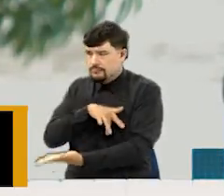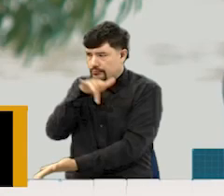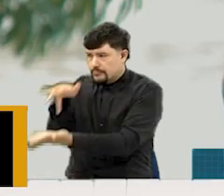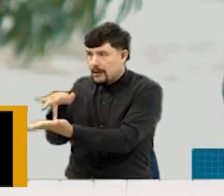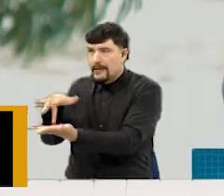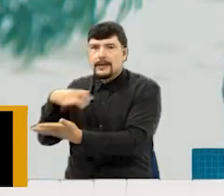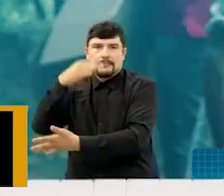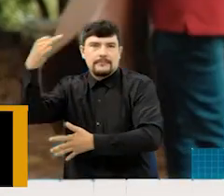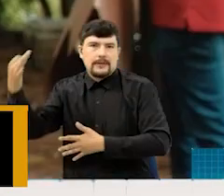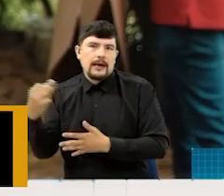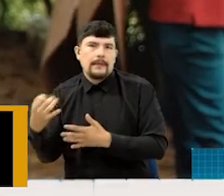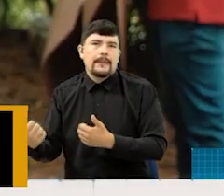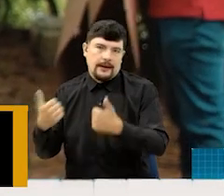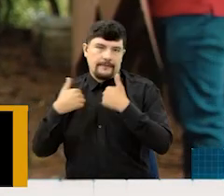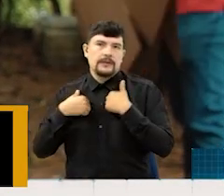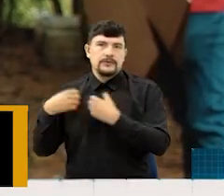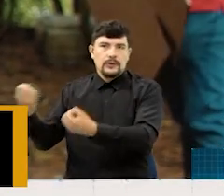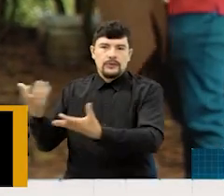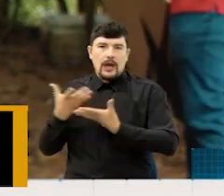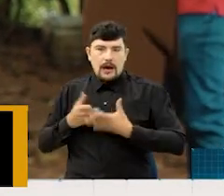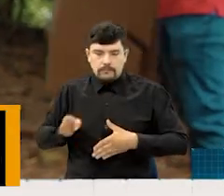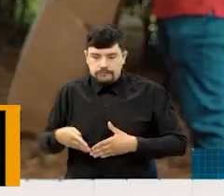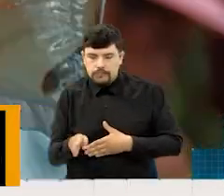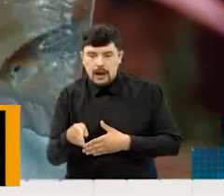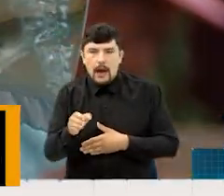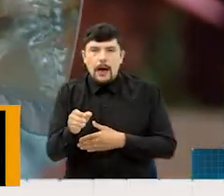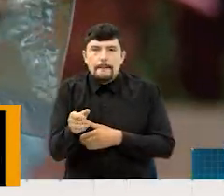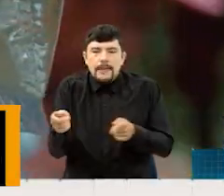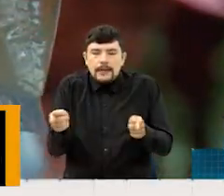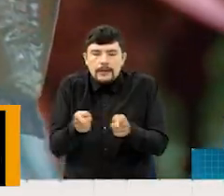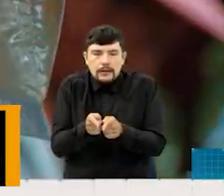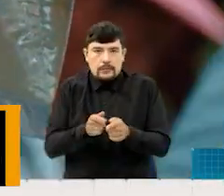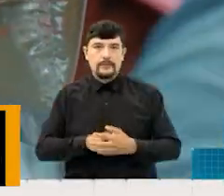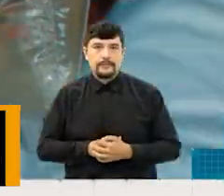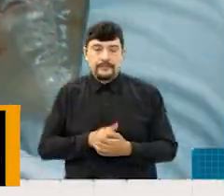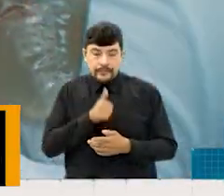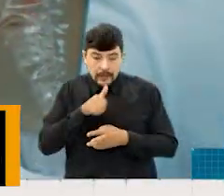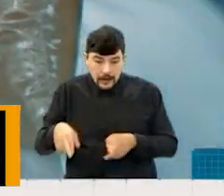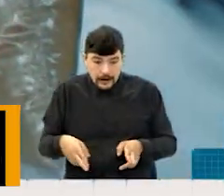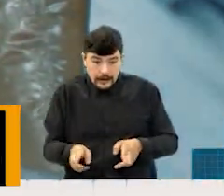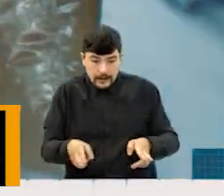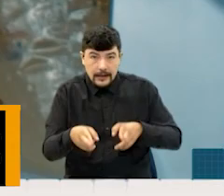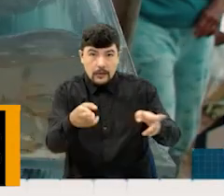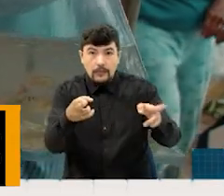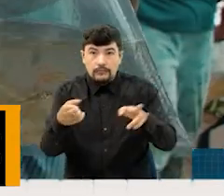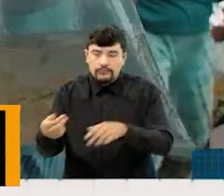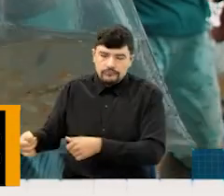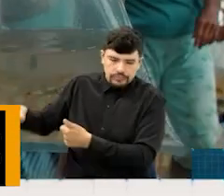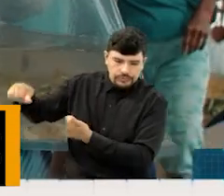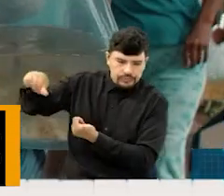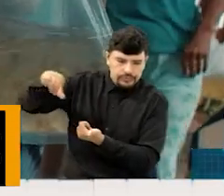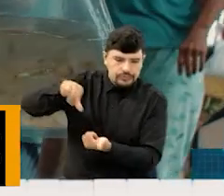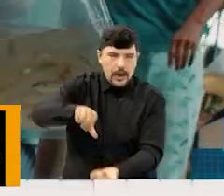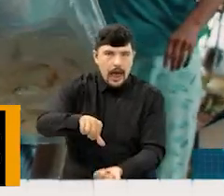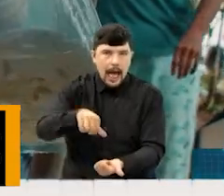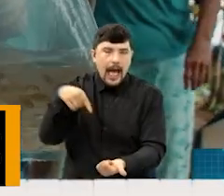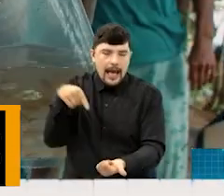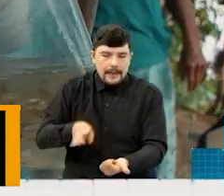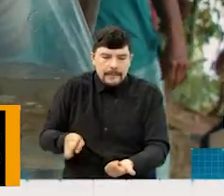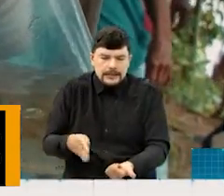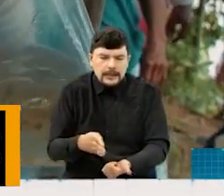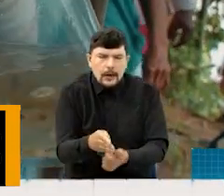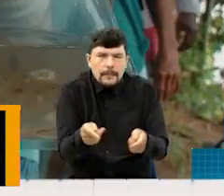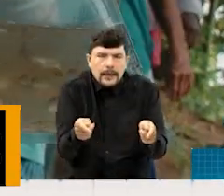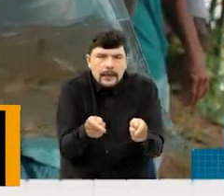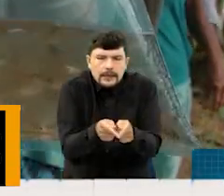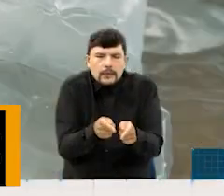yo participé y fui a Barranca y me presenté y entonces por eso me beneficiaron por los pescaditos. Nosotros